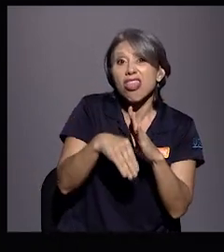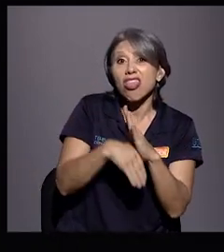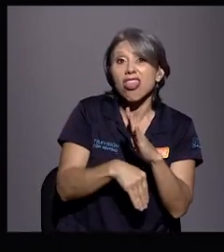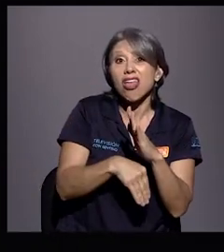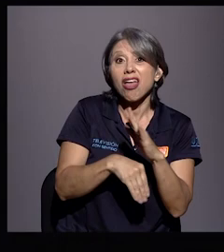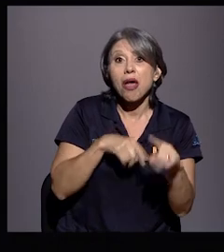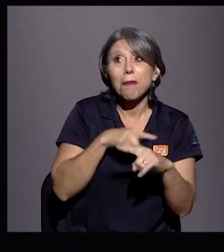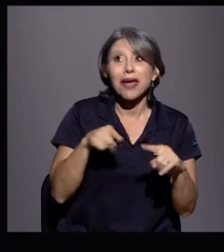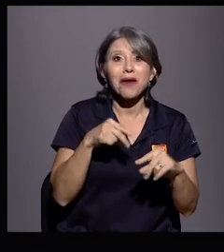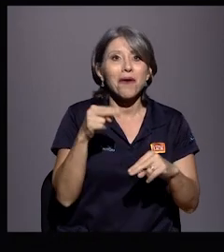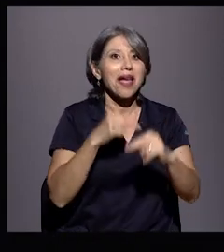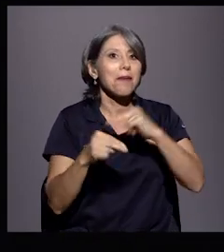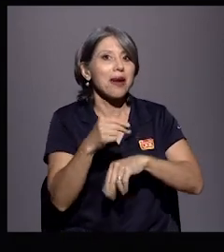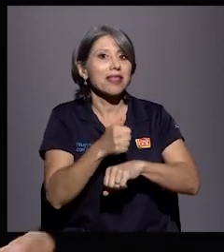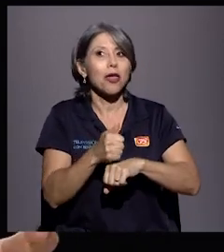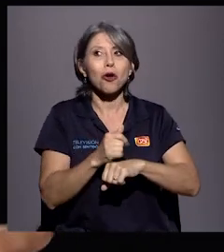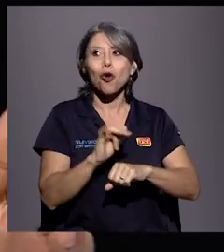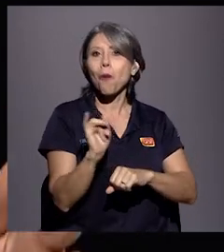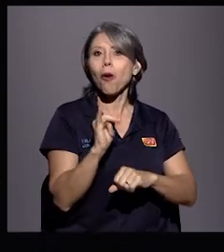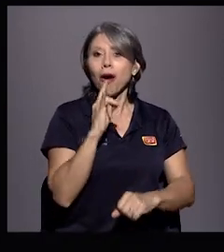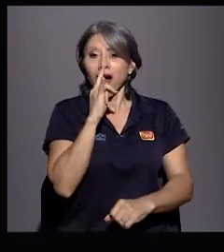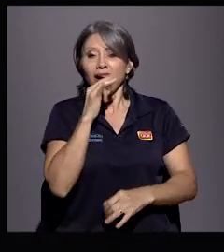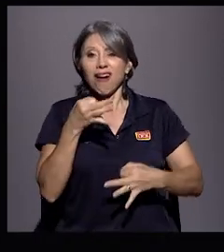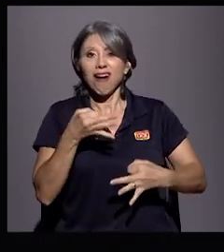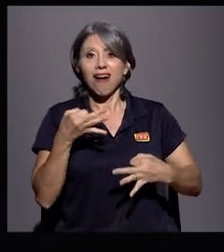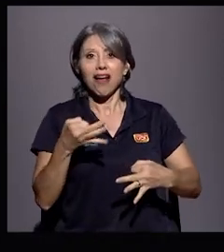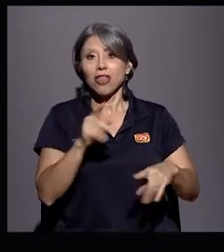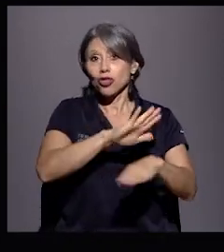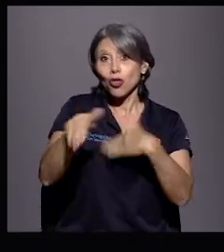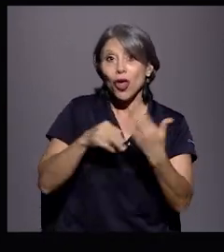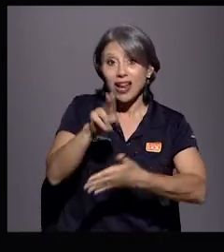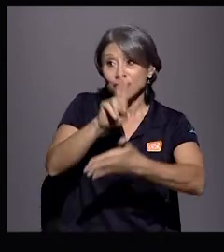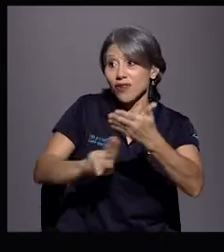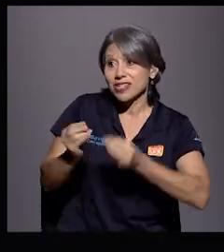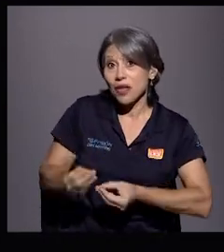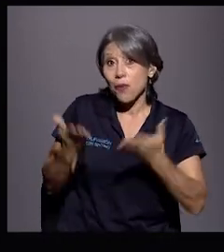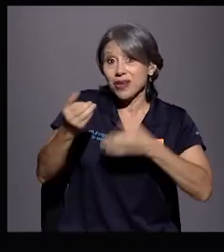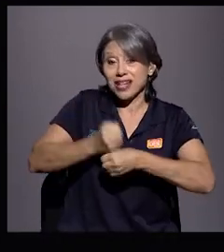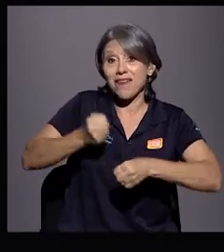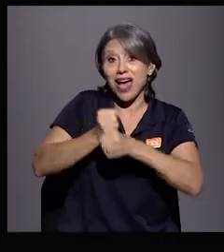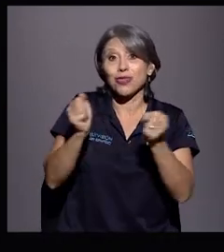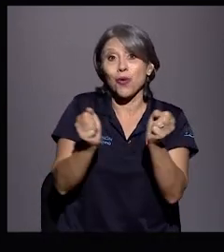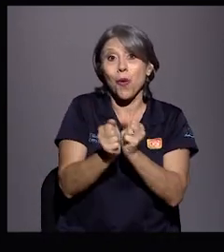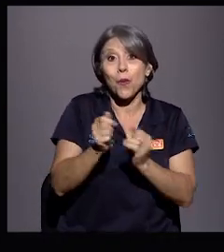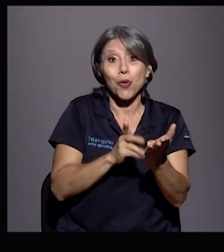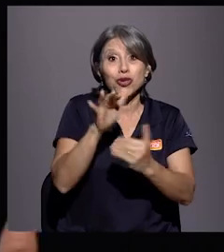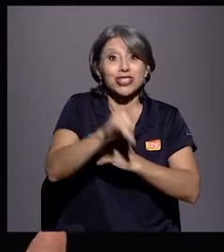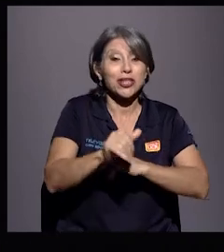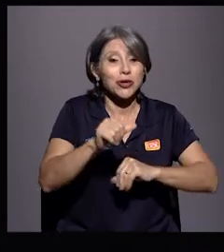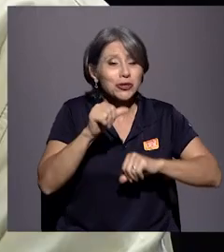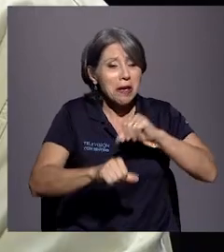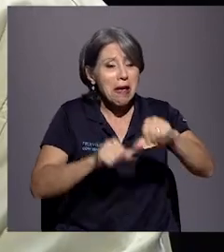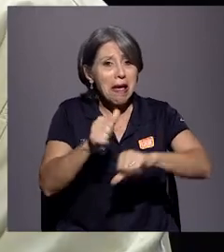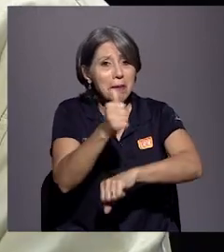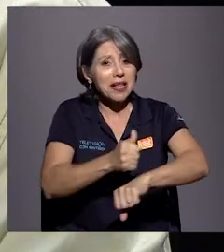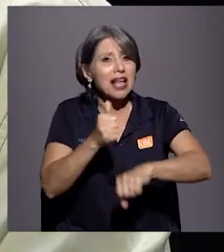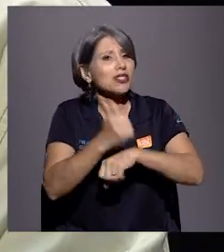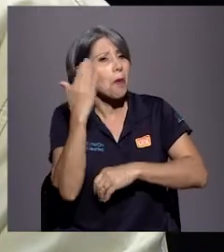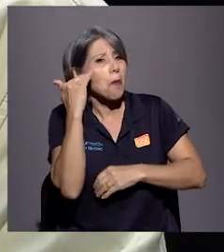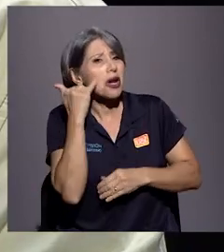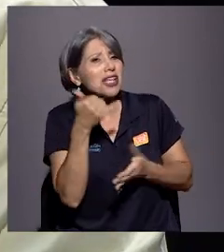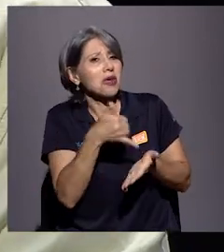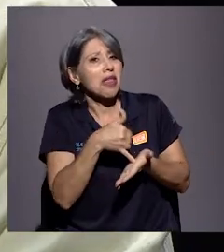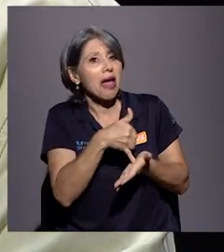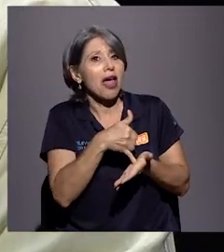universidades públicas están trabajando también en esos proyectos emprendedores. Claro. ¿Por qué son tan precarios, según sus palabras? Son precarios